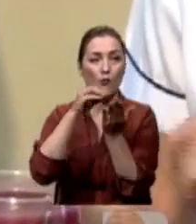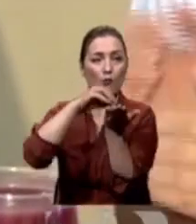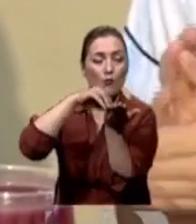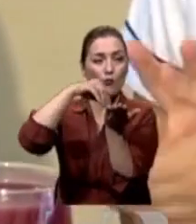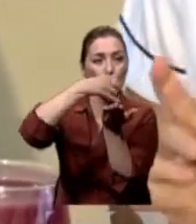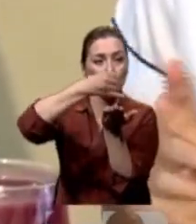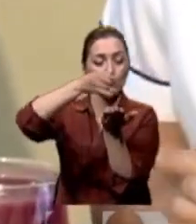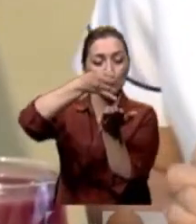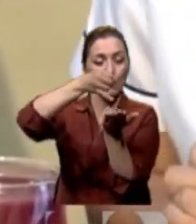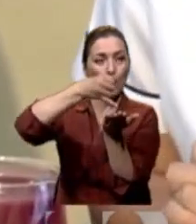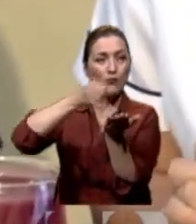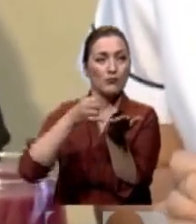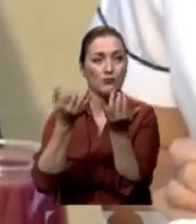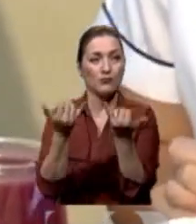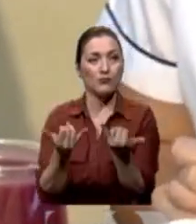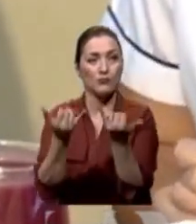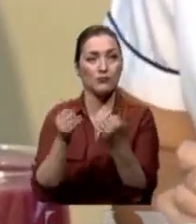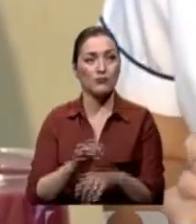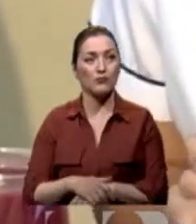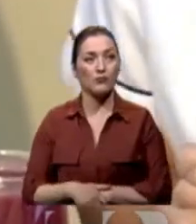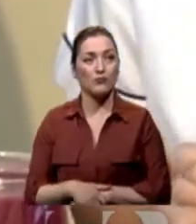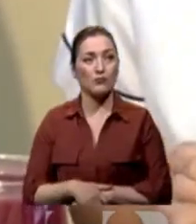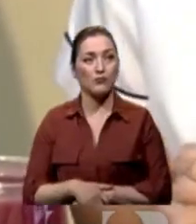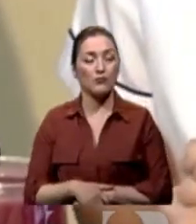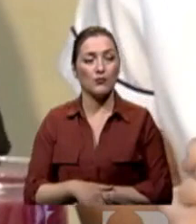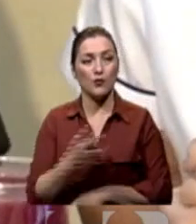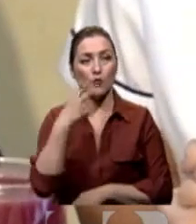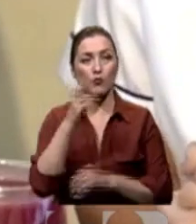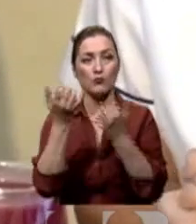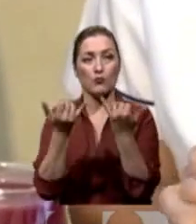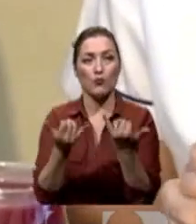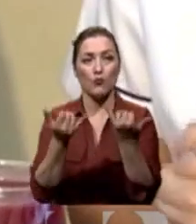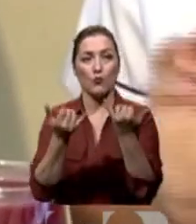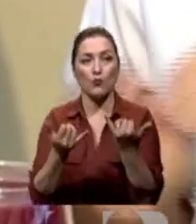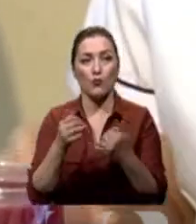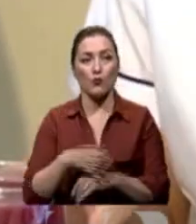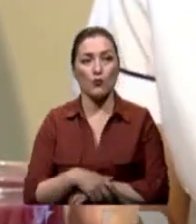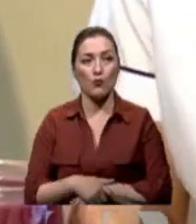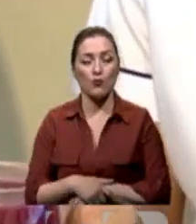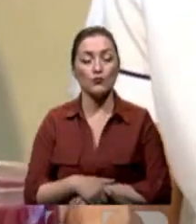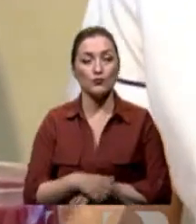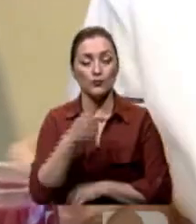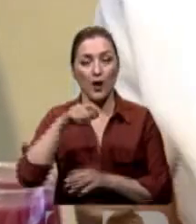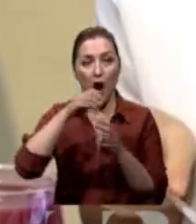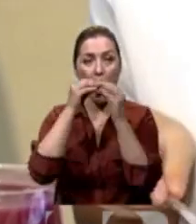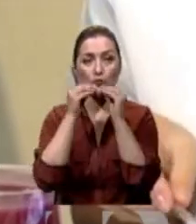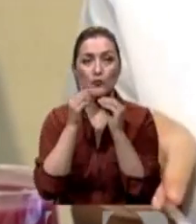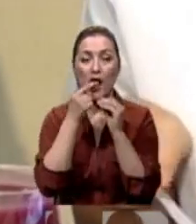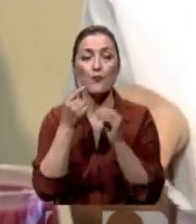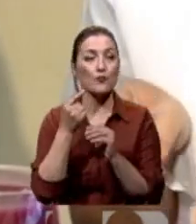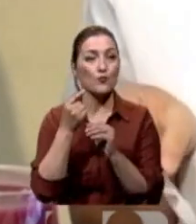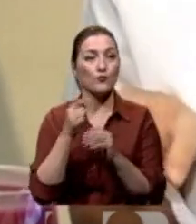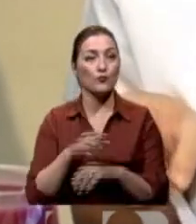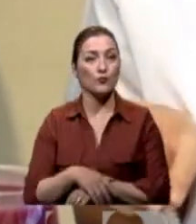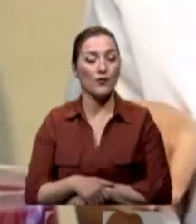una de las guaguas. Vamos ahora, nuestros jueces, ustedes los pueden observar a esta hora, ya están realizando la respectiva degustación. Yo veo